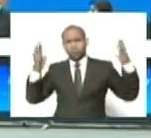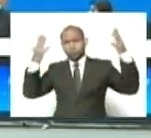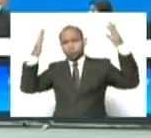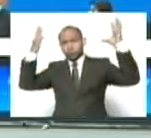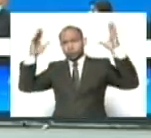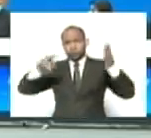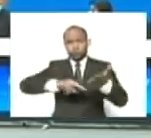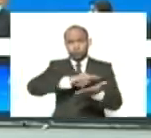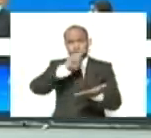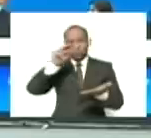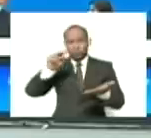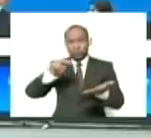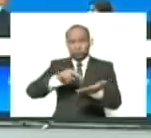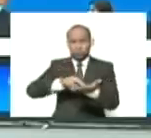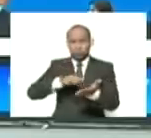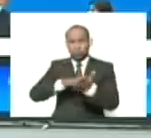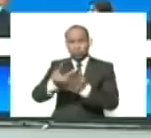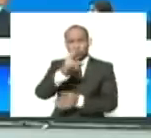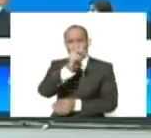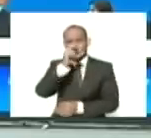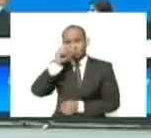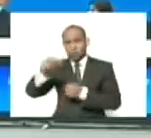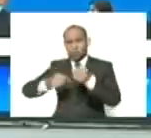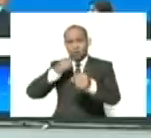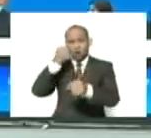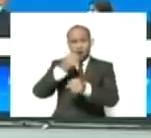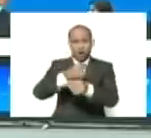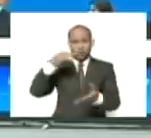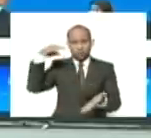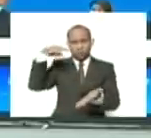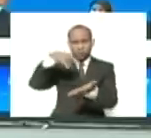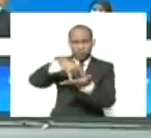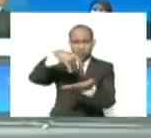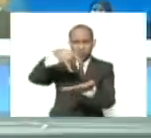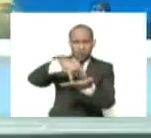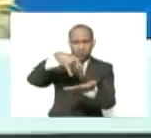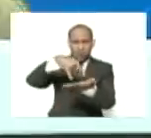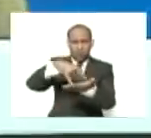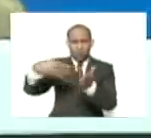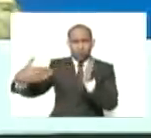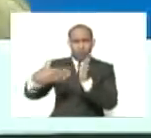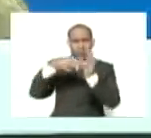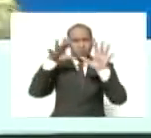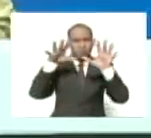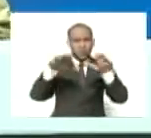alto los 200 años de la victoria anticolonialista,